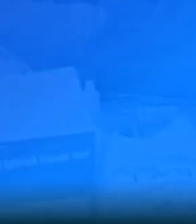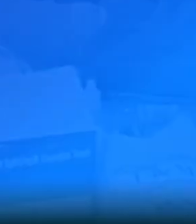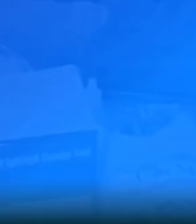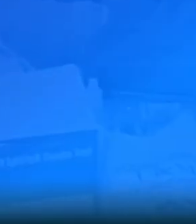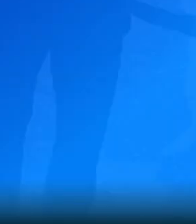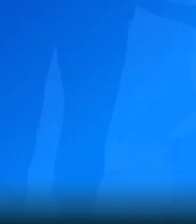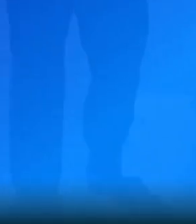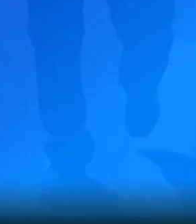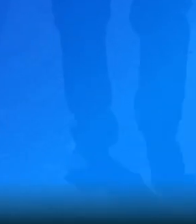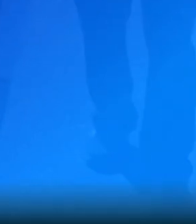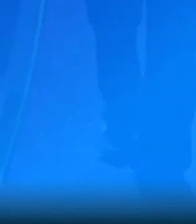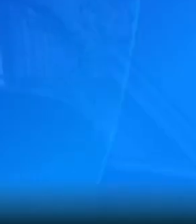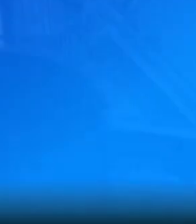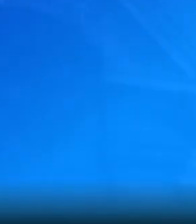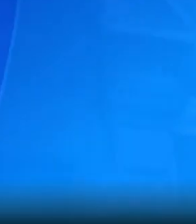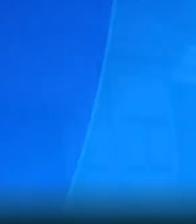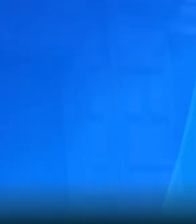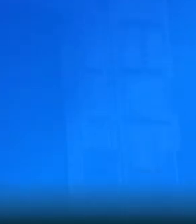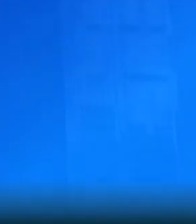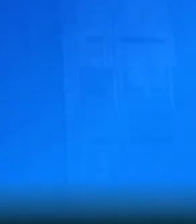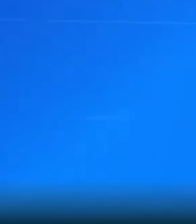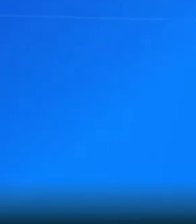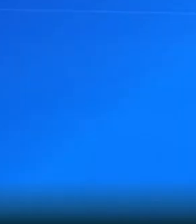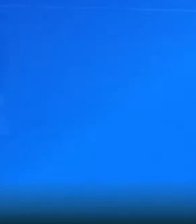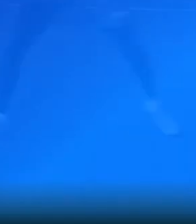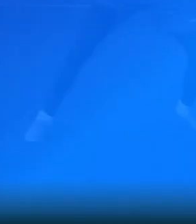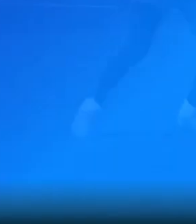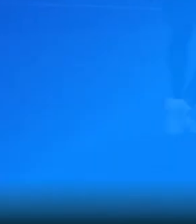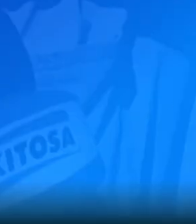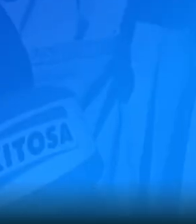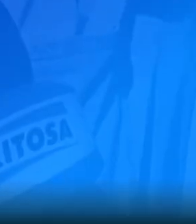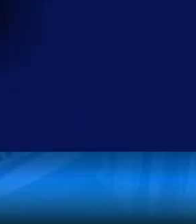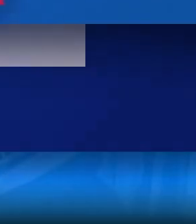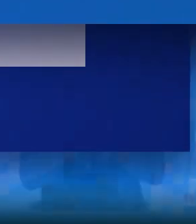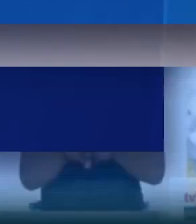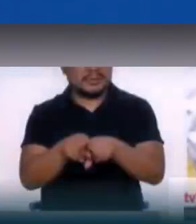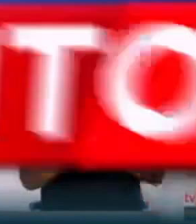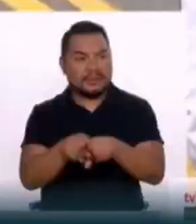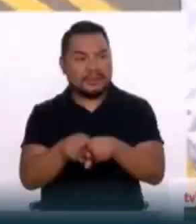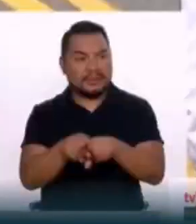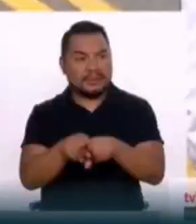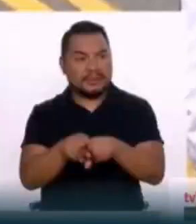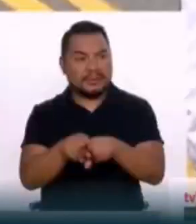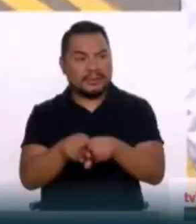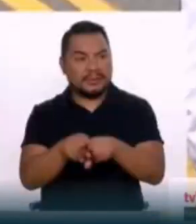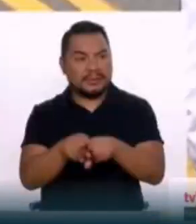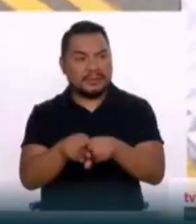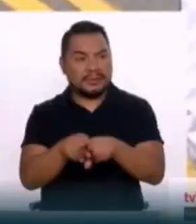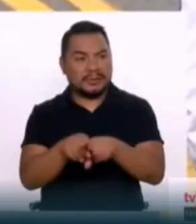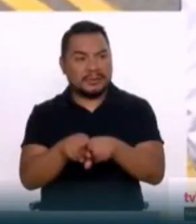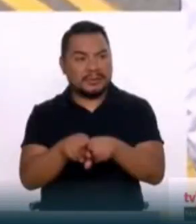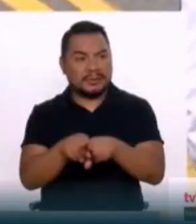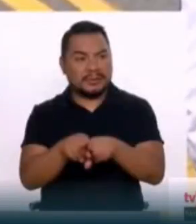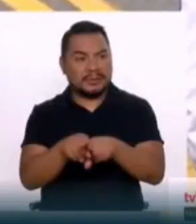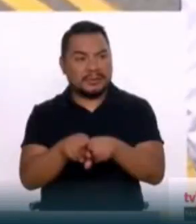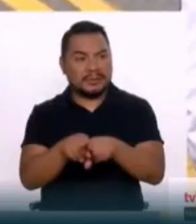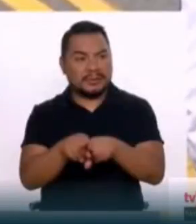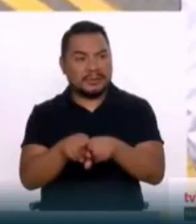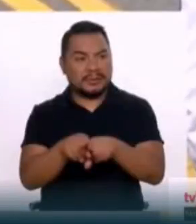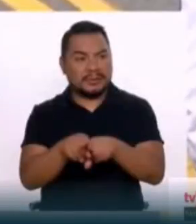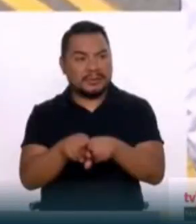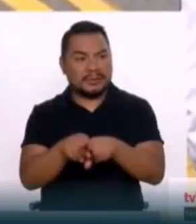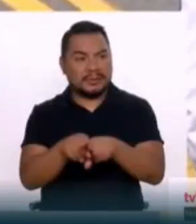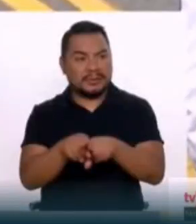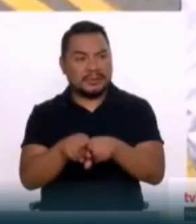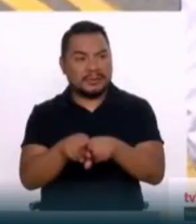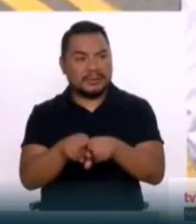Tras participar en el encuentro bilateral con el presidente de Ecuador, Guillermo Lasso, la jefa de Estado, Dina Boluarte, indicó que durante sus 6 meses de gestión,